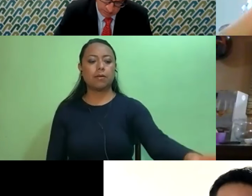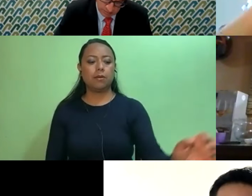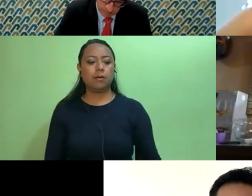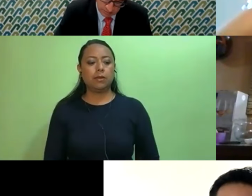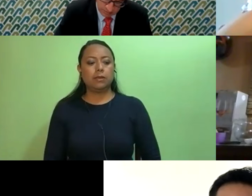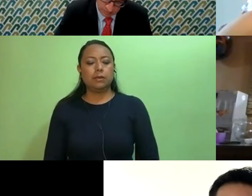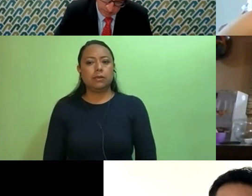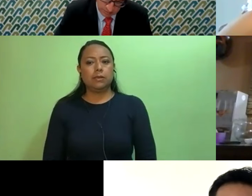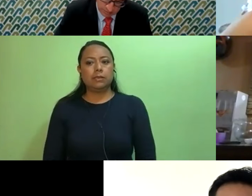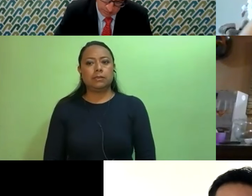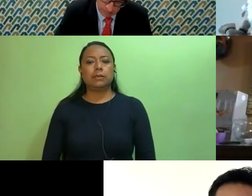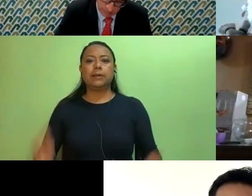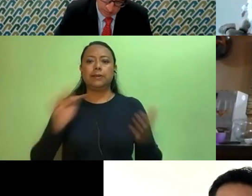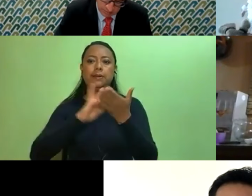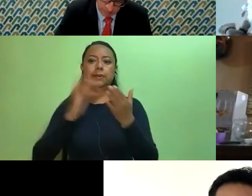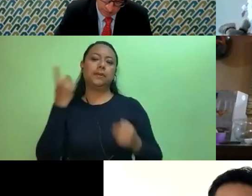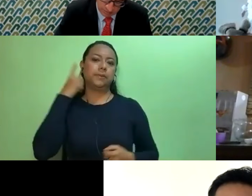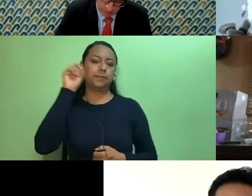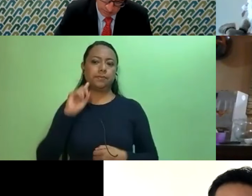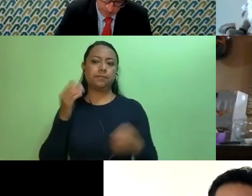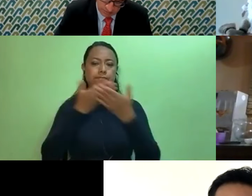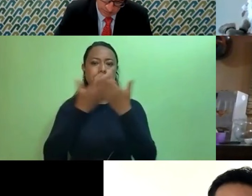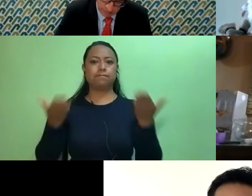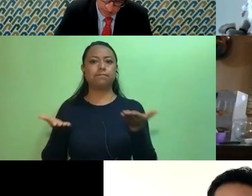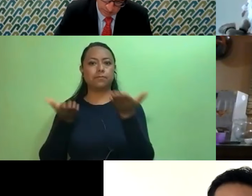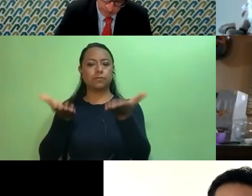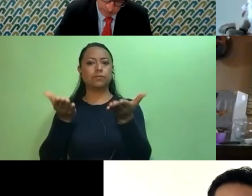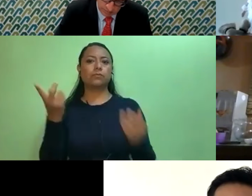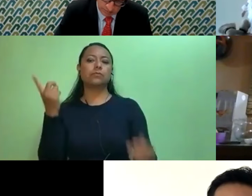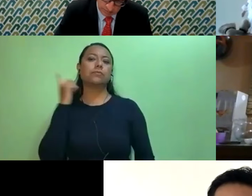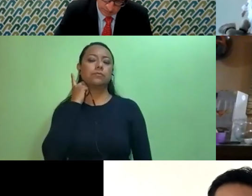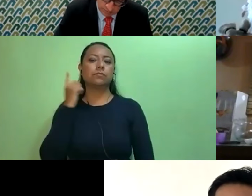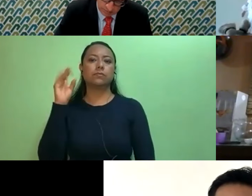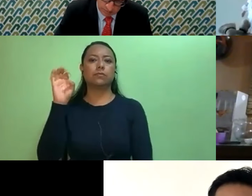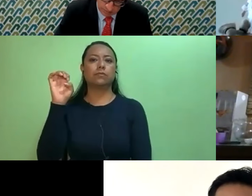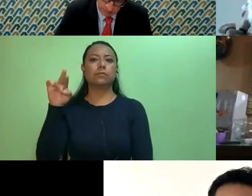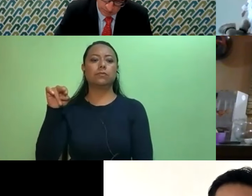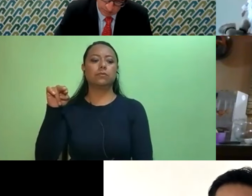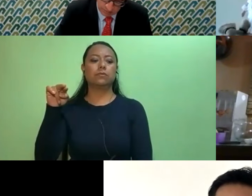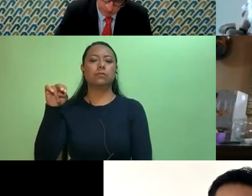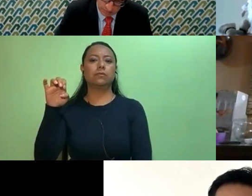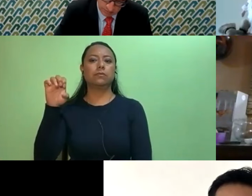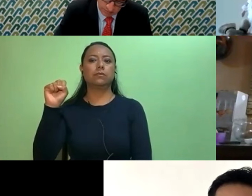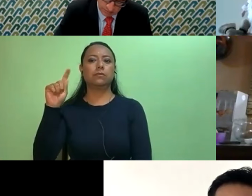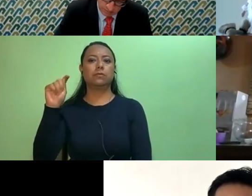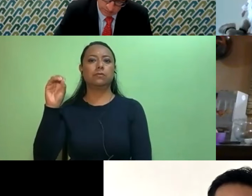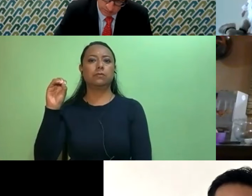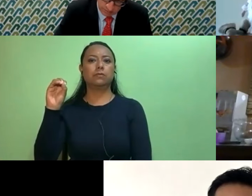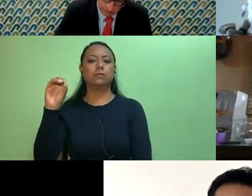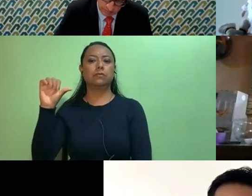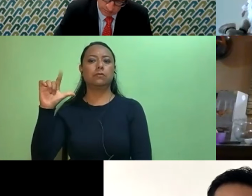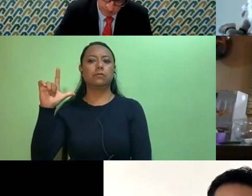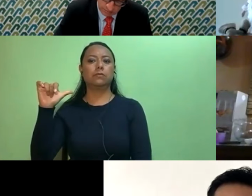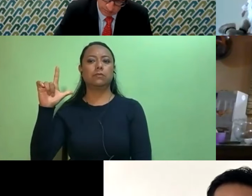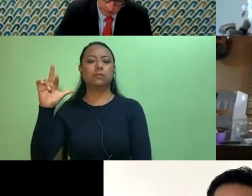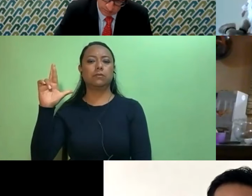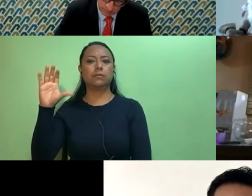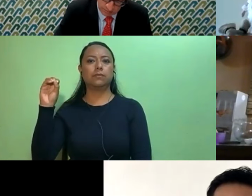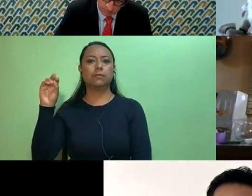Gracias, diputada. Damos el uso de la palabra al diputado Ernesto Alarcón del Partido de la Revolucionaria Institucional.